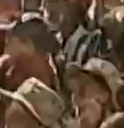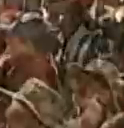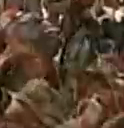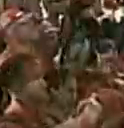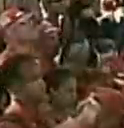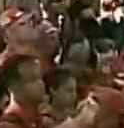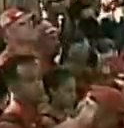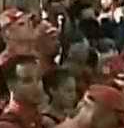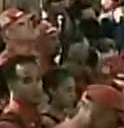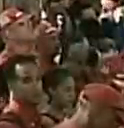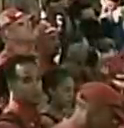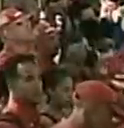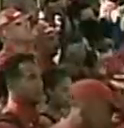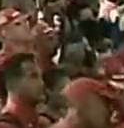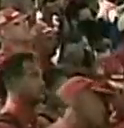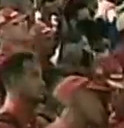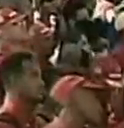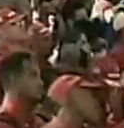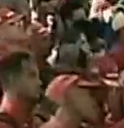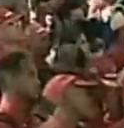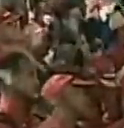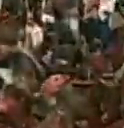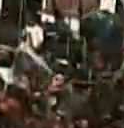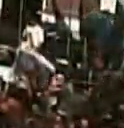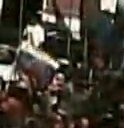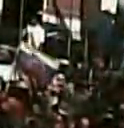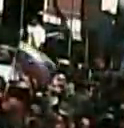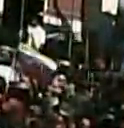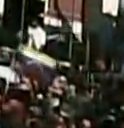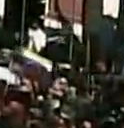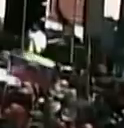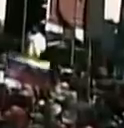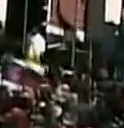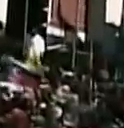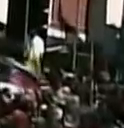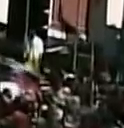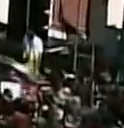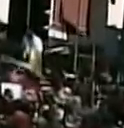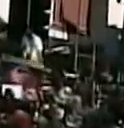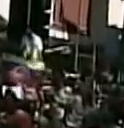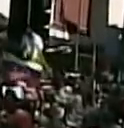sobre el cuerpo desfalleciente de la patria.